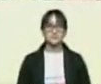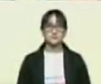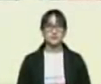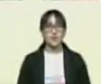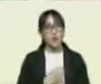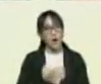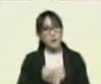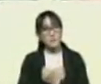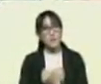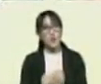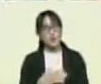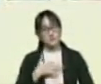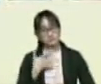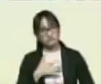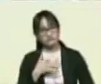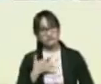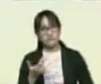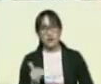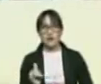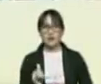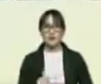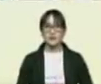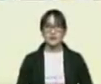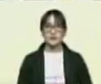con amor, sensibilidad,